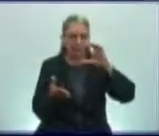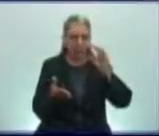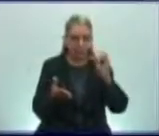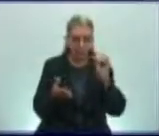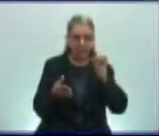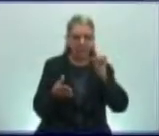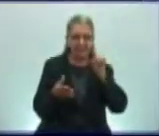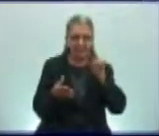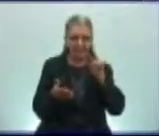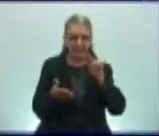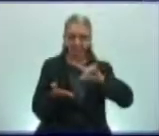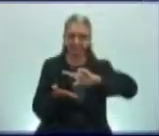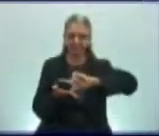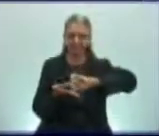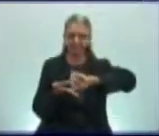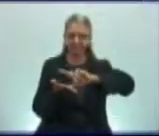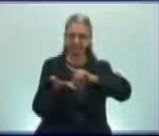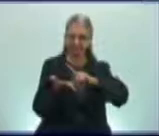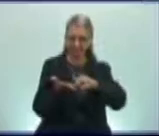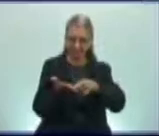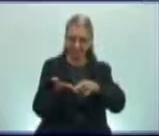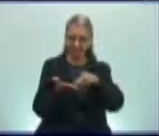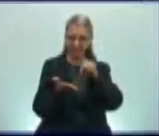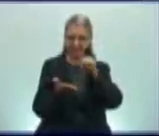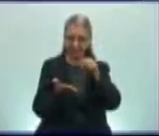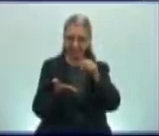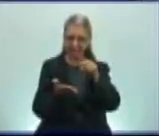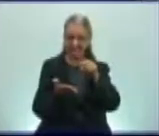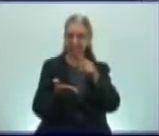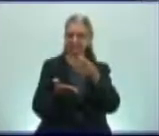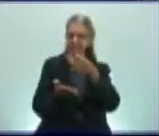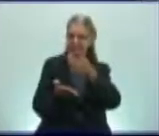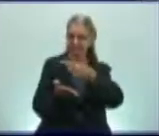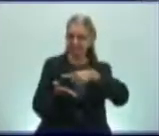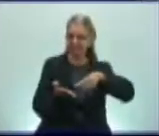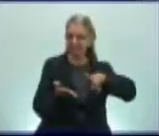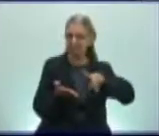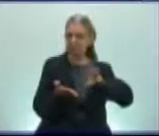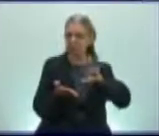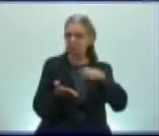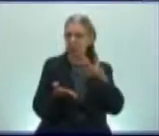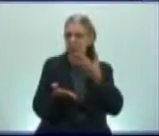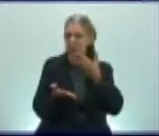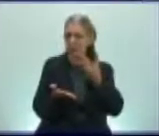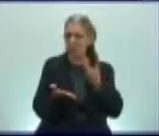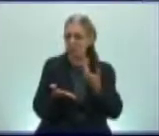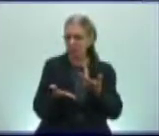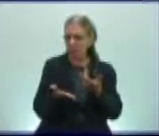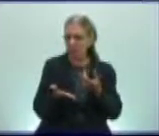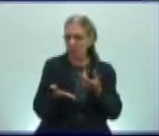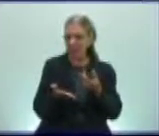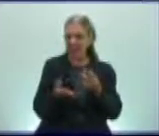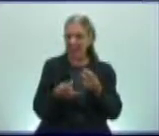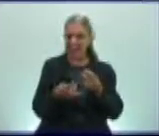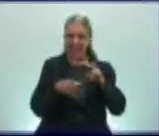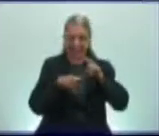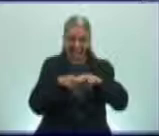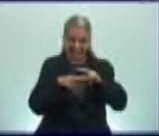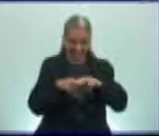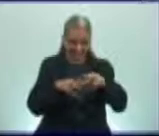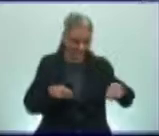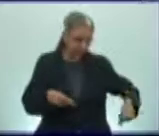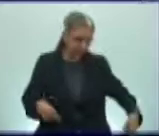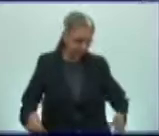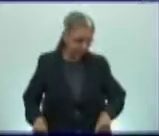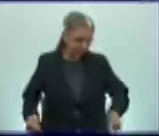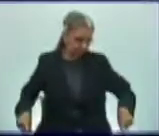máximo del ángulo con el balanceo. Pero el recorrido del asiento del columpio no es